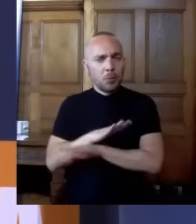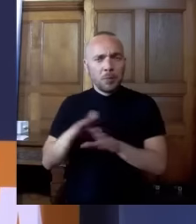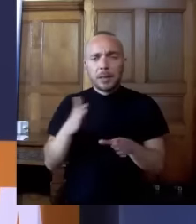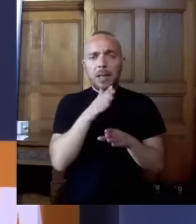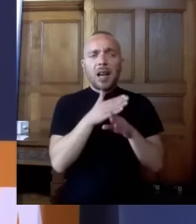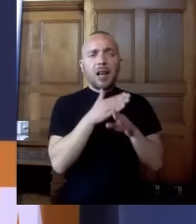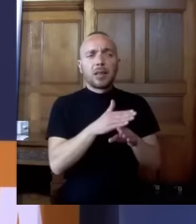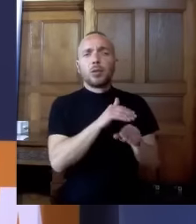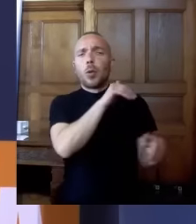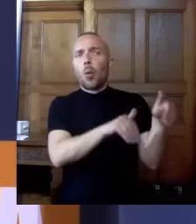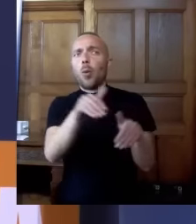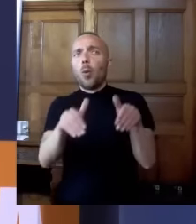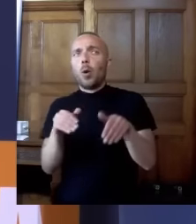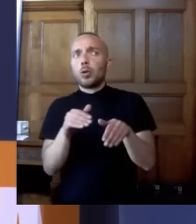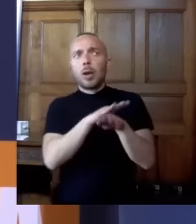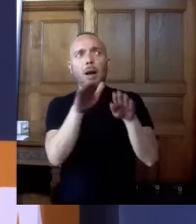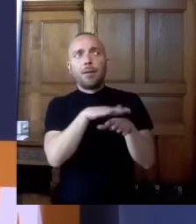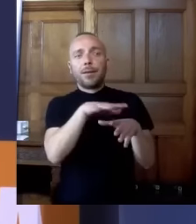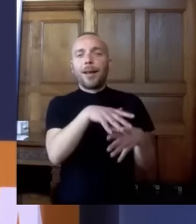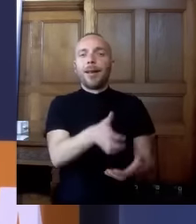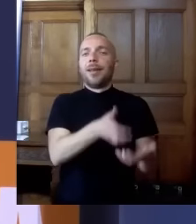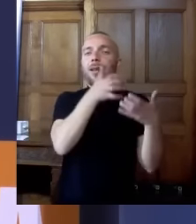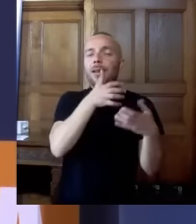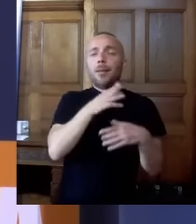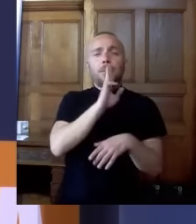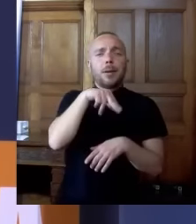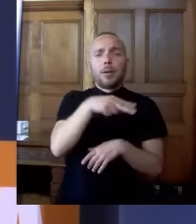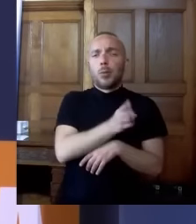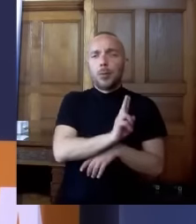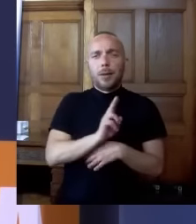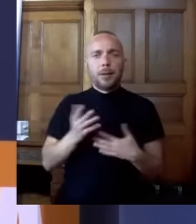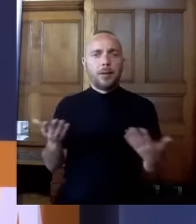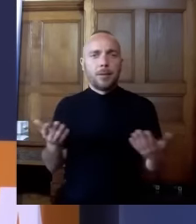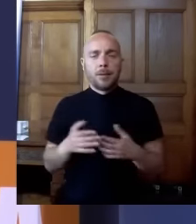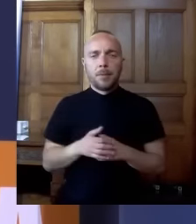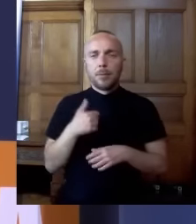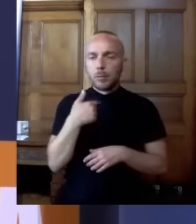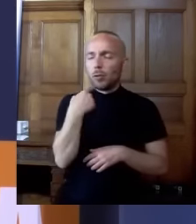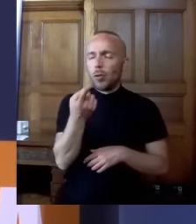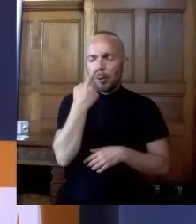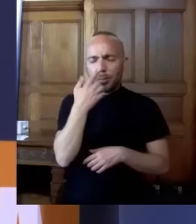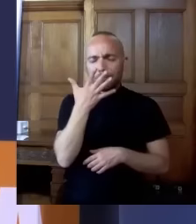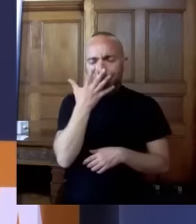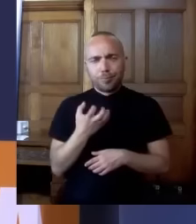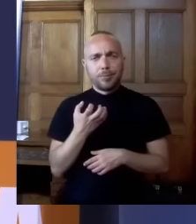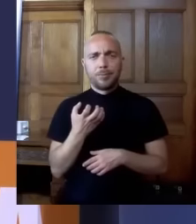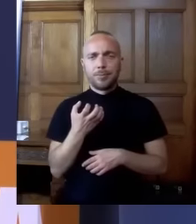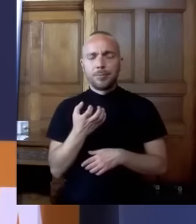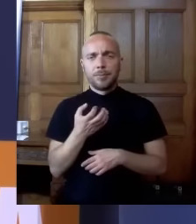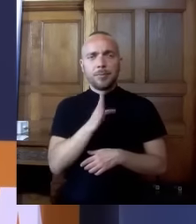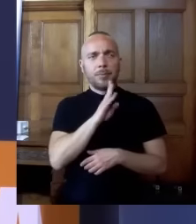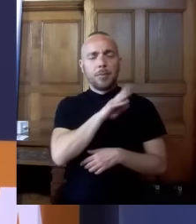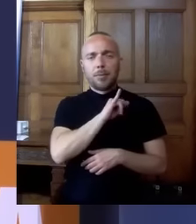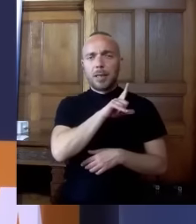de votos al final van a la de votos del partido nacionalista Vasco y yo lo digo con pesar como estaba explicando